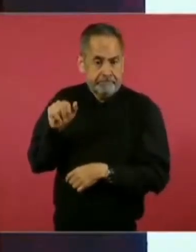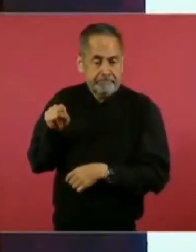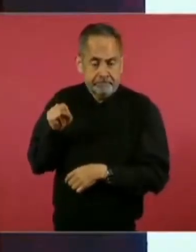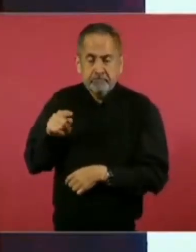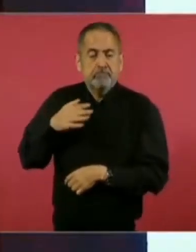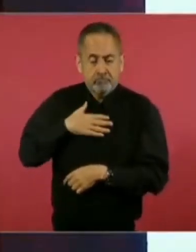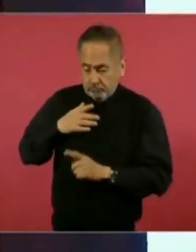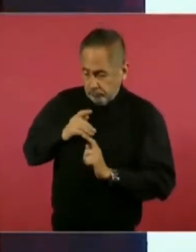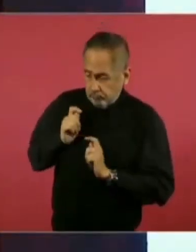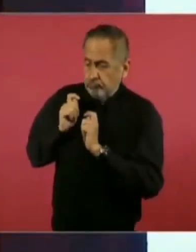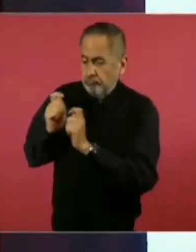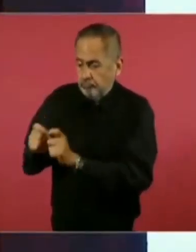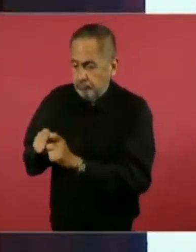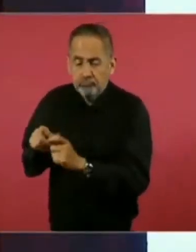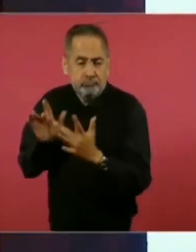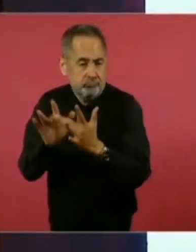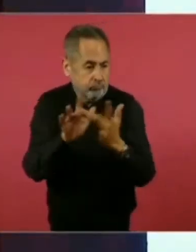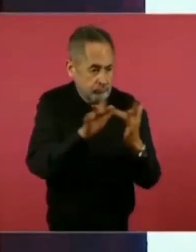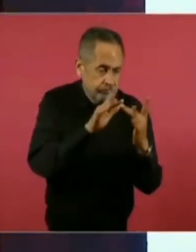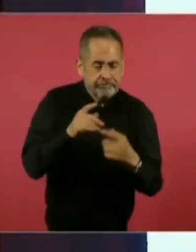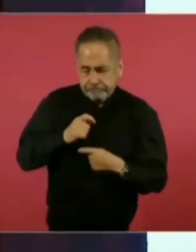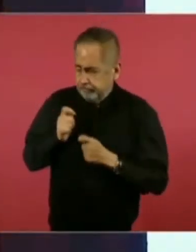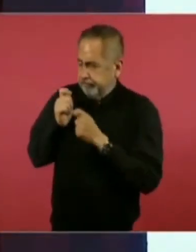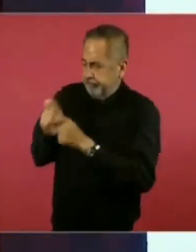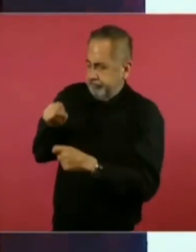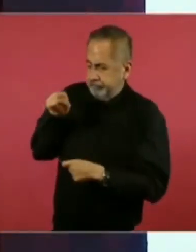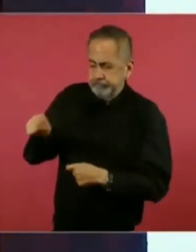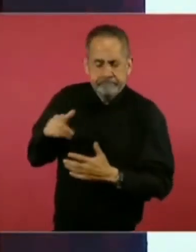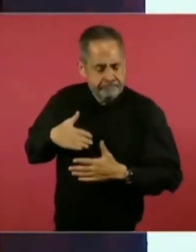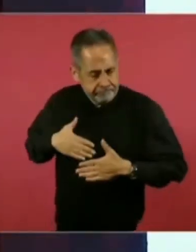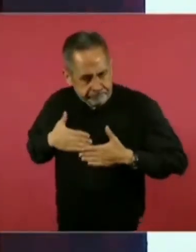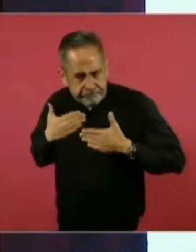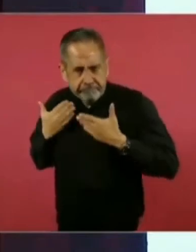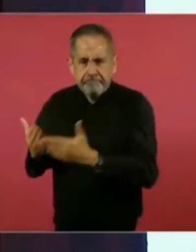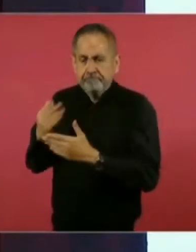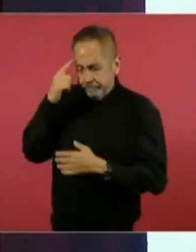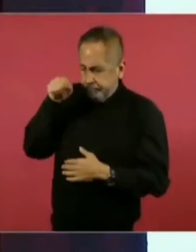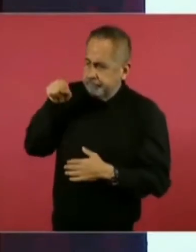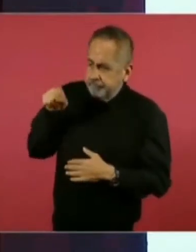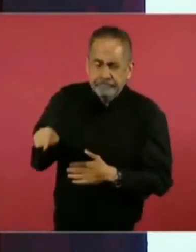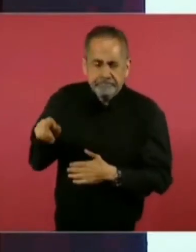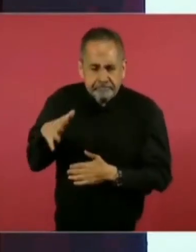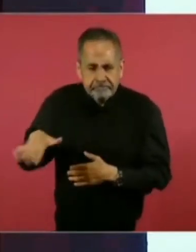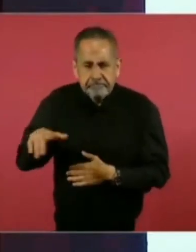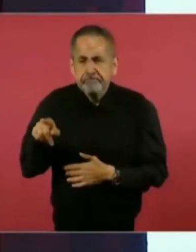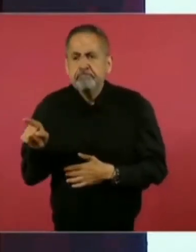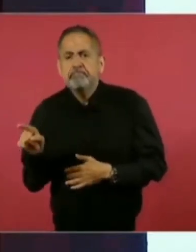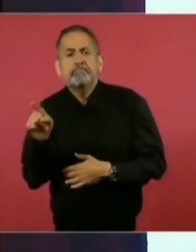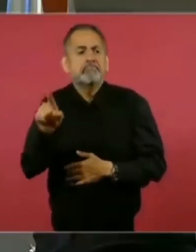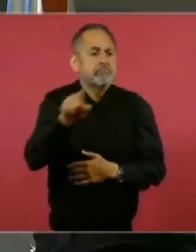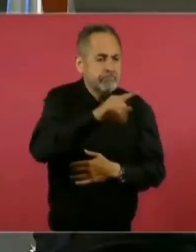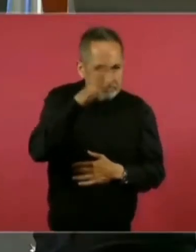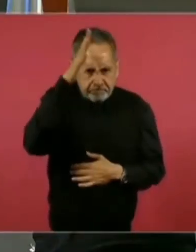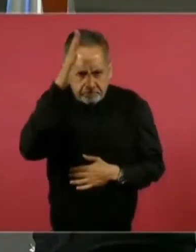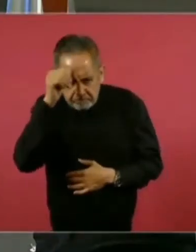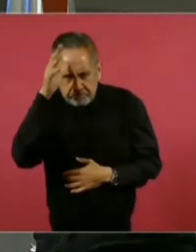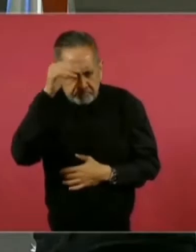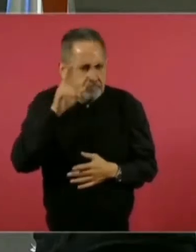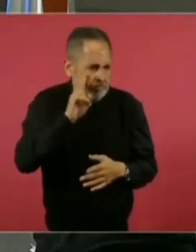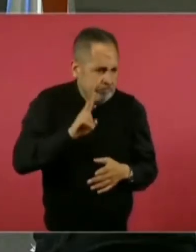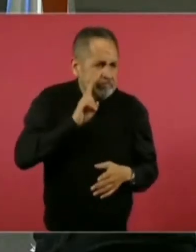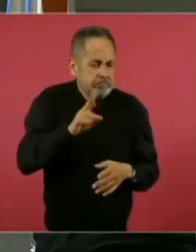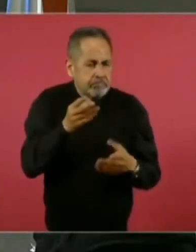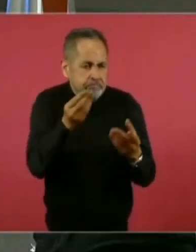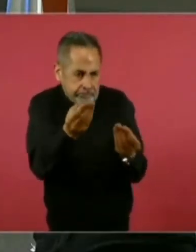otorgué a Alejandro Encinas mi confianza para hacer acuerdos con quienes